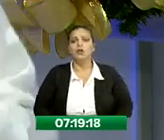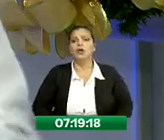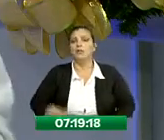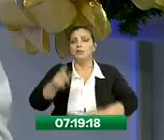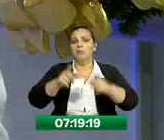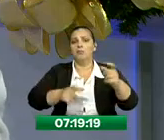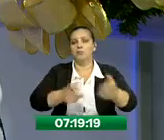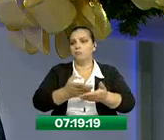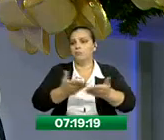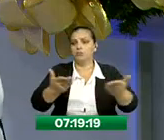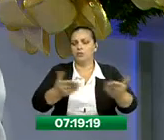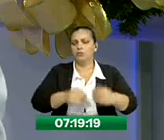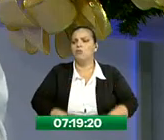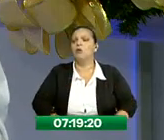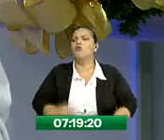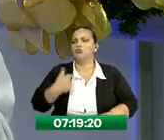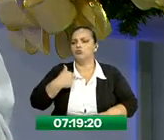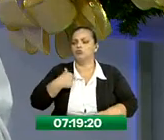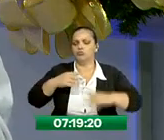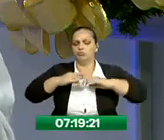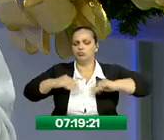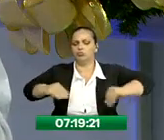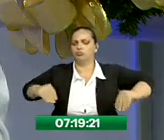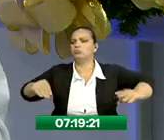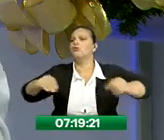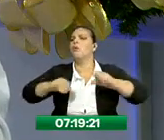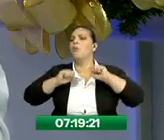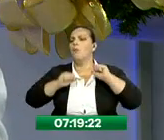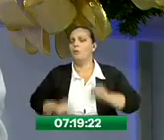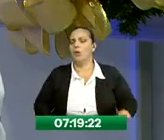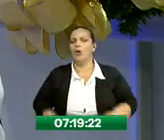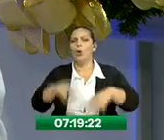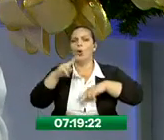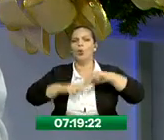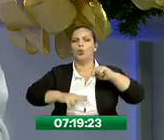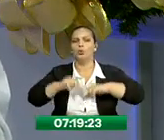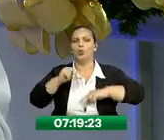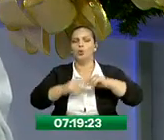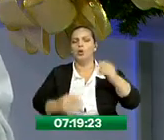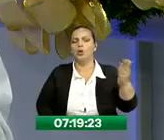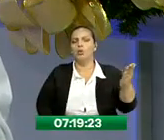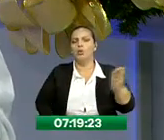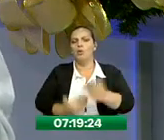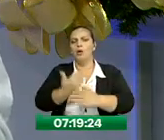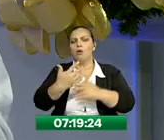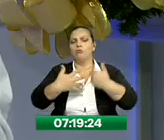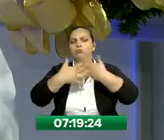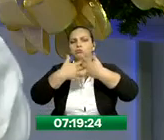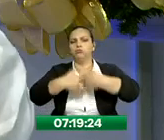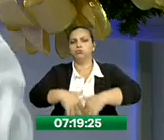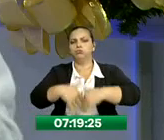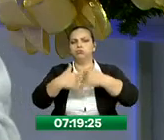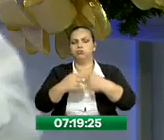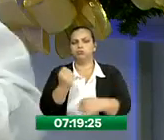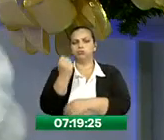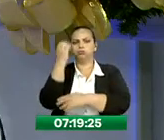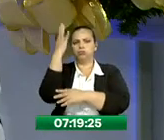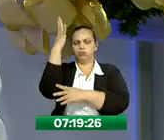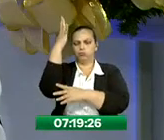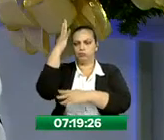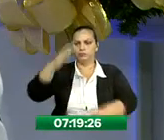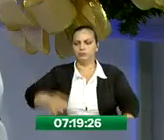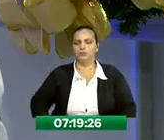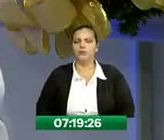Básicamente 3. Una, que la producción del combustible sea bajo norma internacional Euro 5. 2,